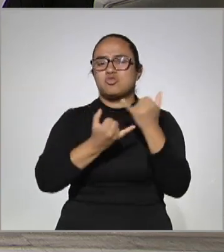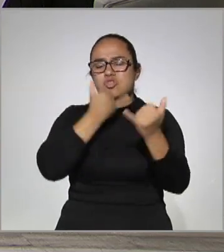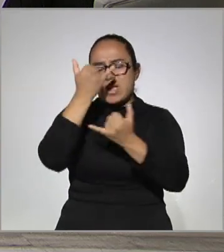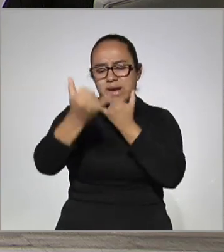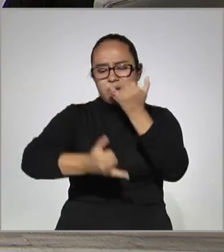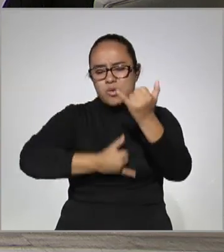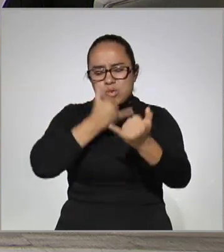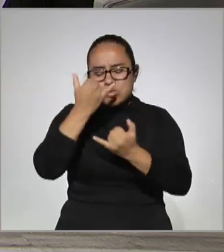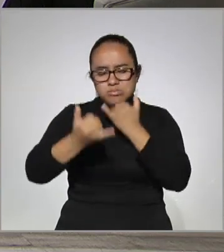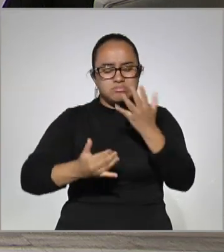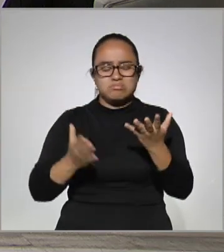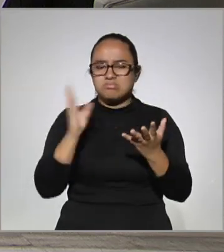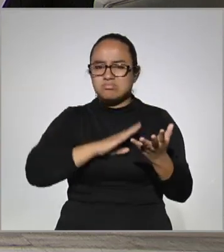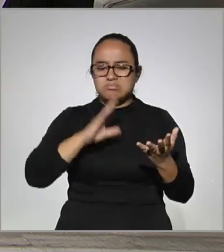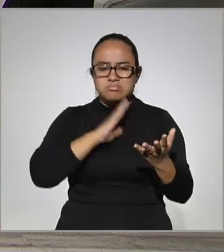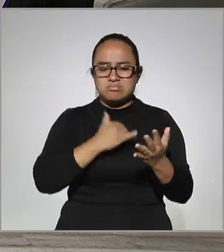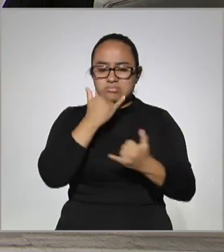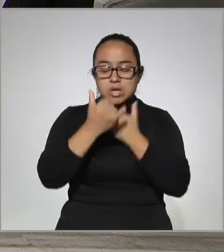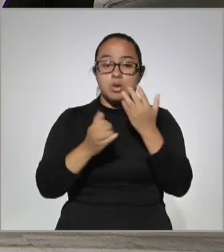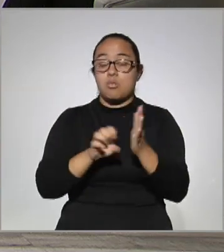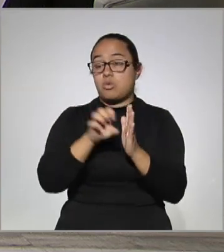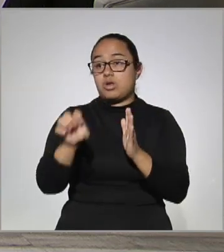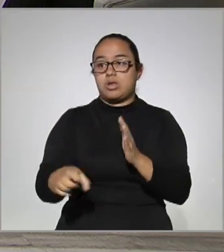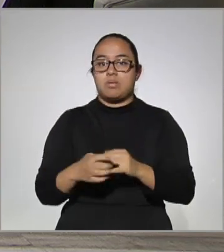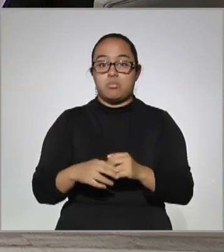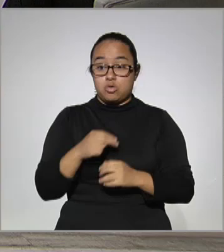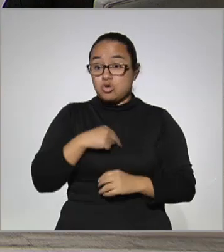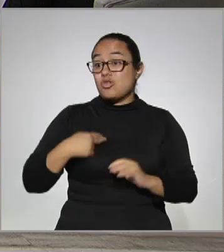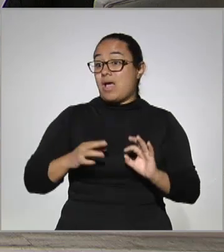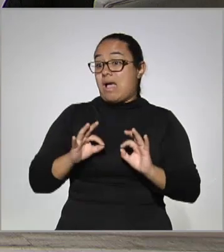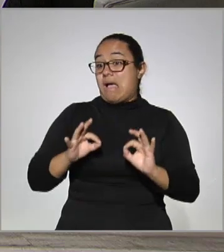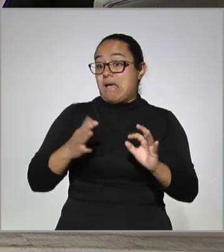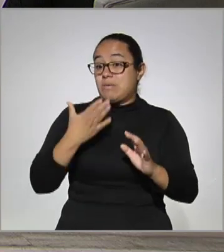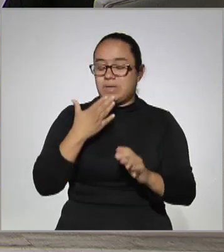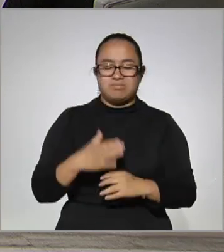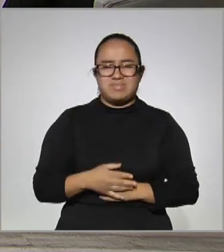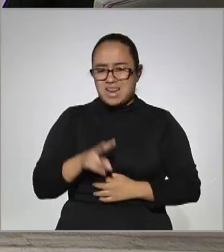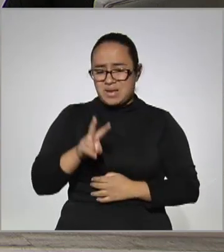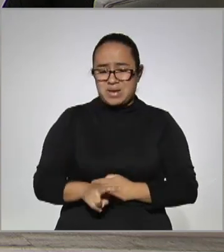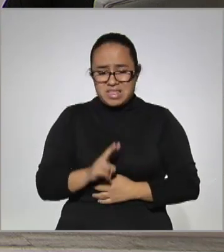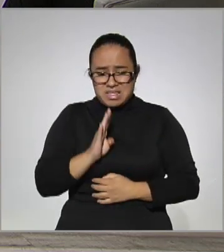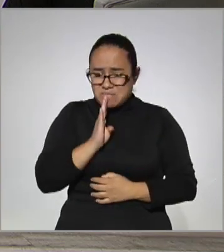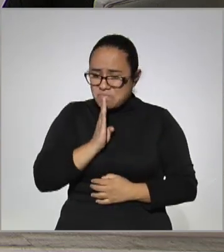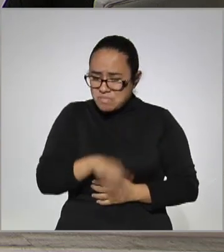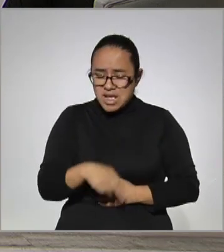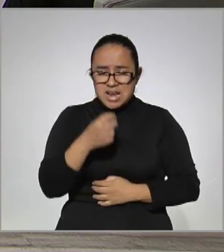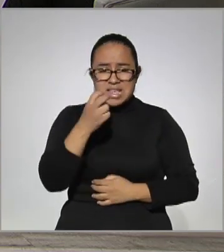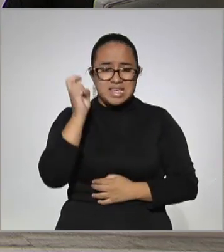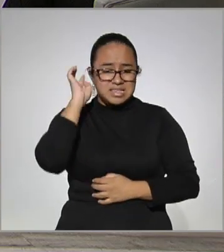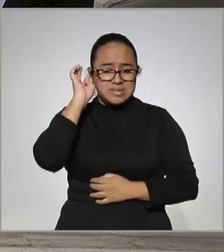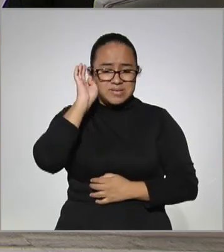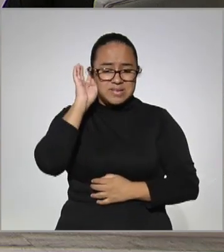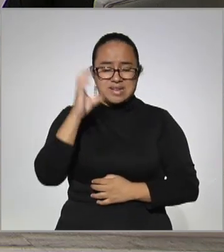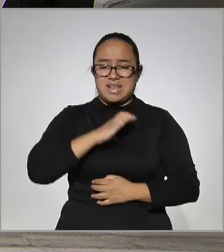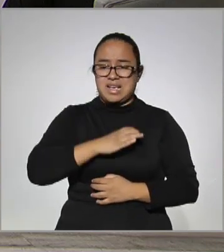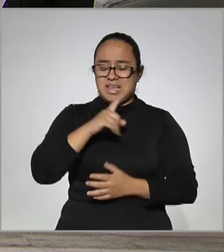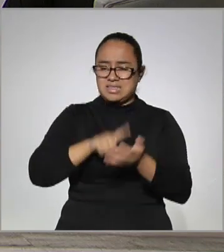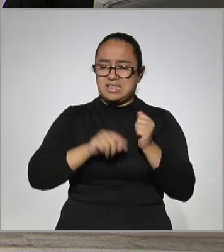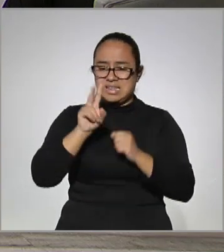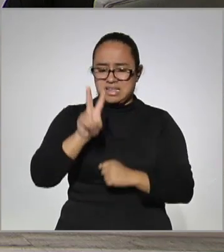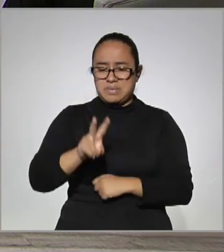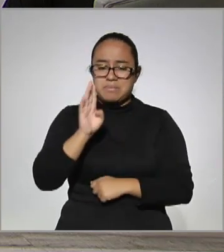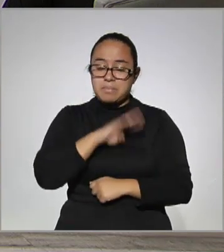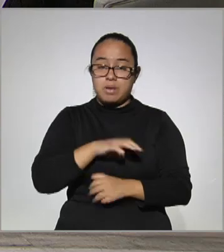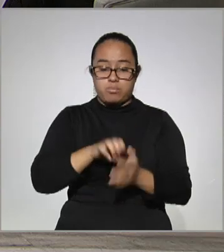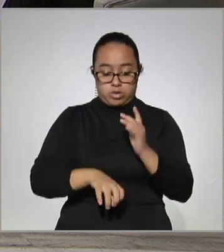muchos tropiezos desde, no podemos decir que vamos bien, vamos muy mal en el tema del cáncer, muy, muy mal, tanto